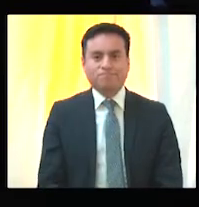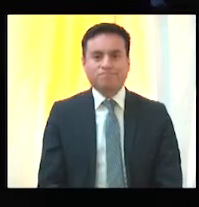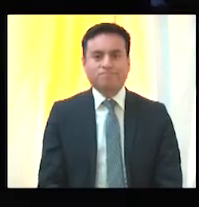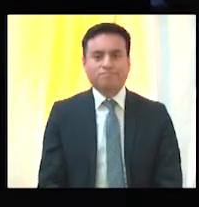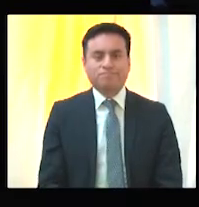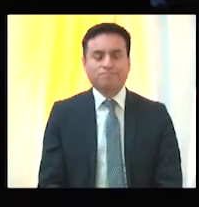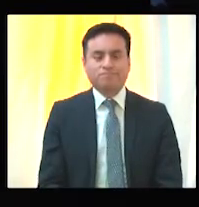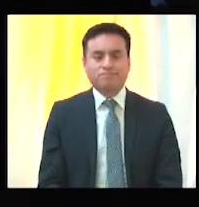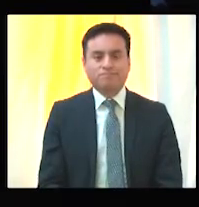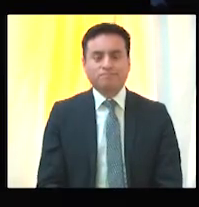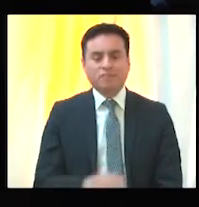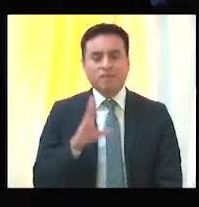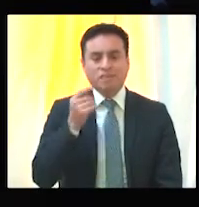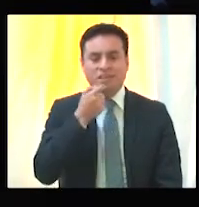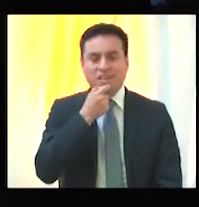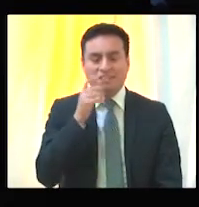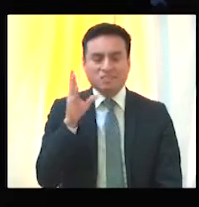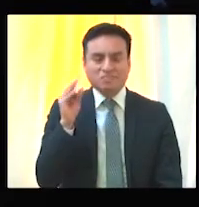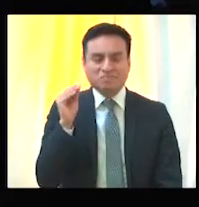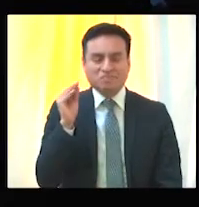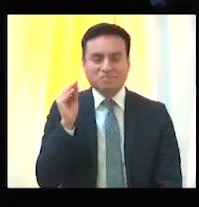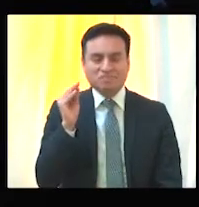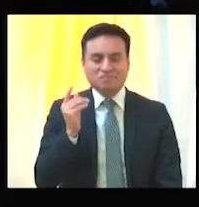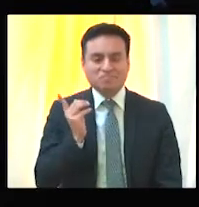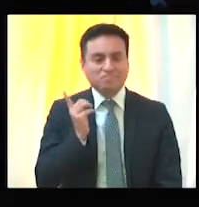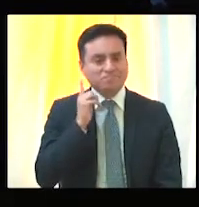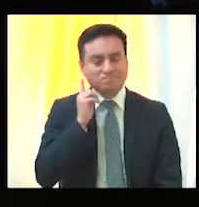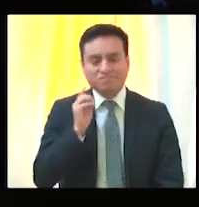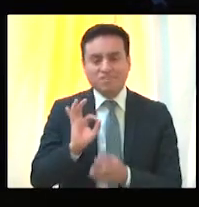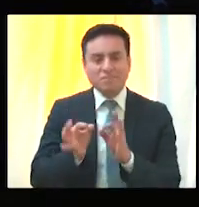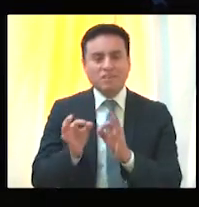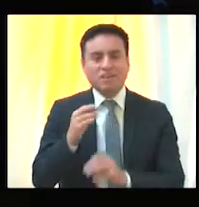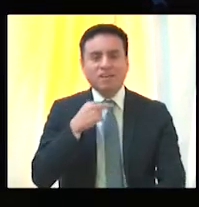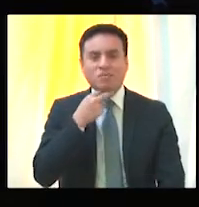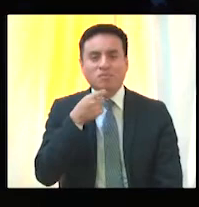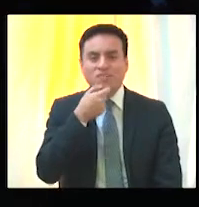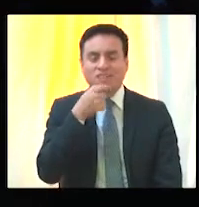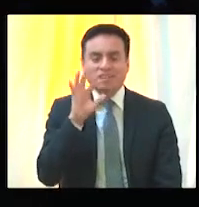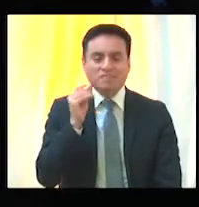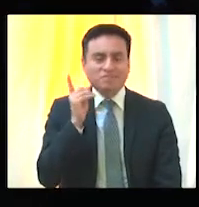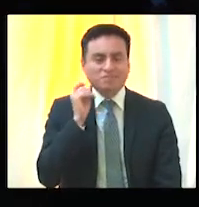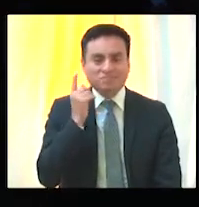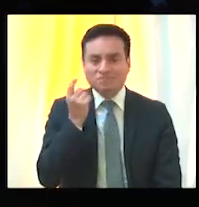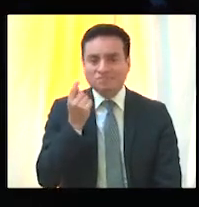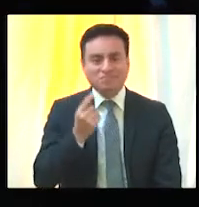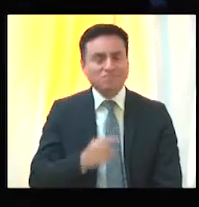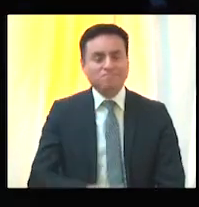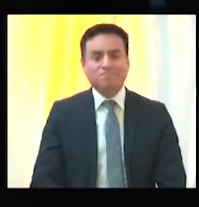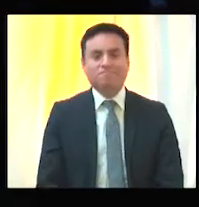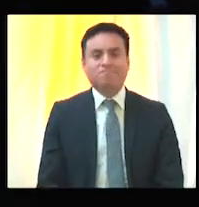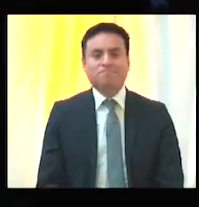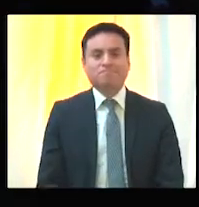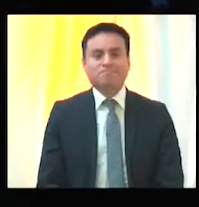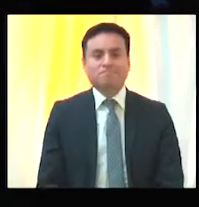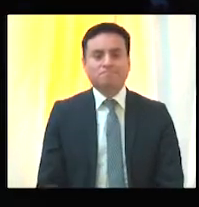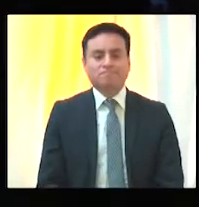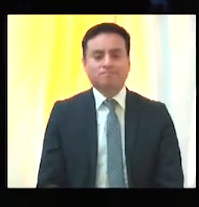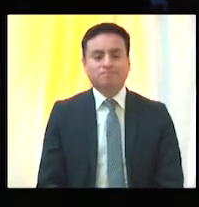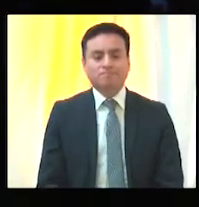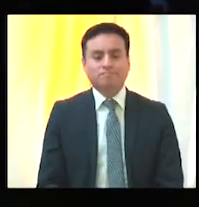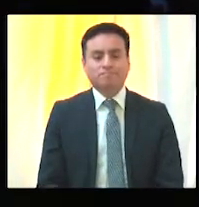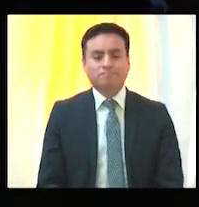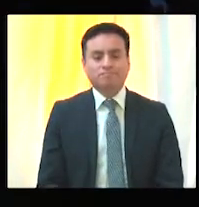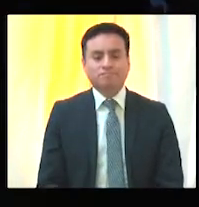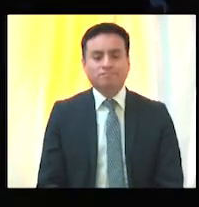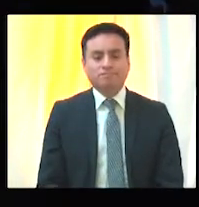una presentación científica. No voy a hablar tanto como ustedes piensan. Voy a tratar de ajustarme al tiempo y afortunadamente tengo el timer ahí